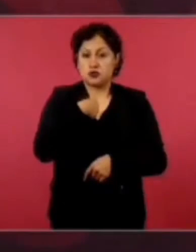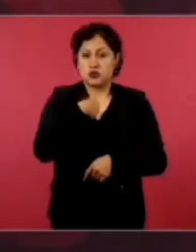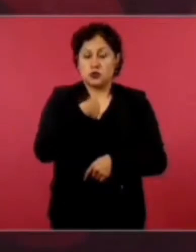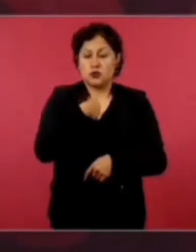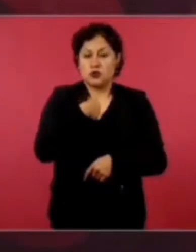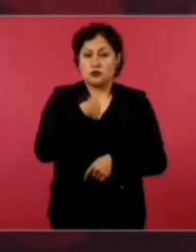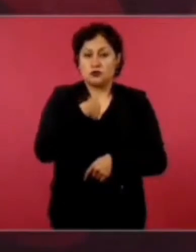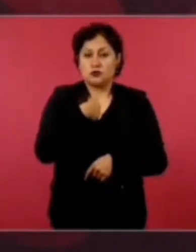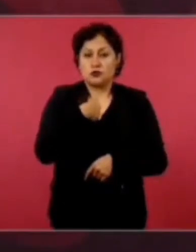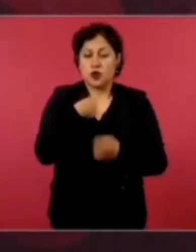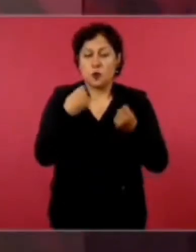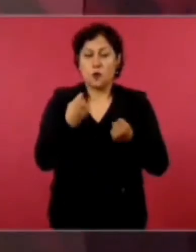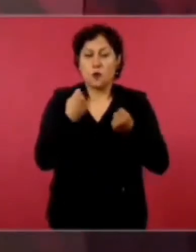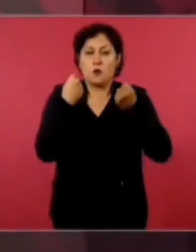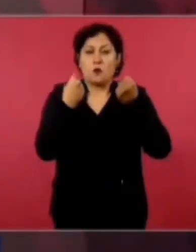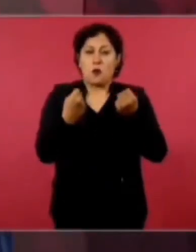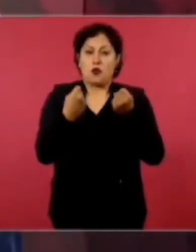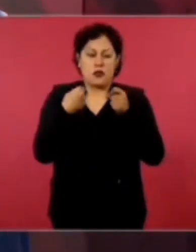el poder